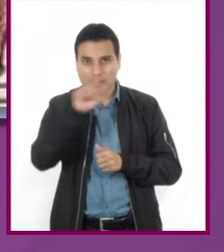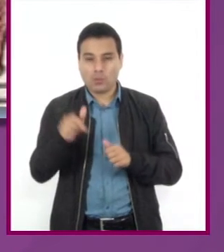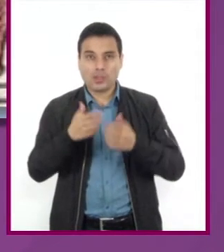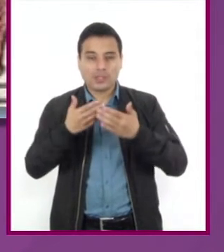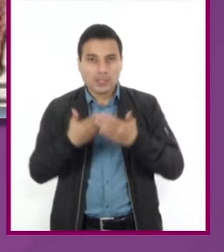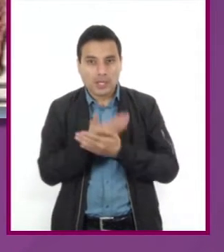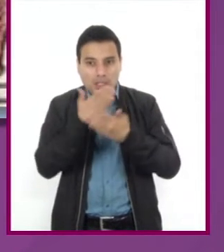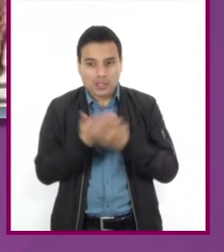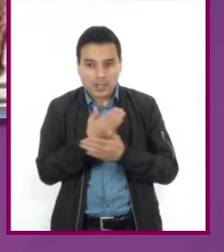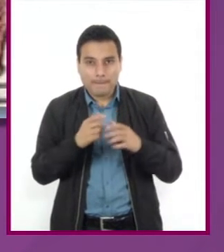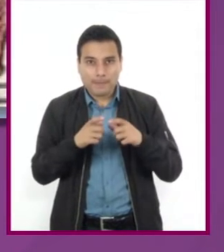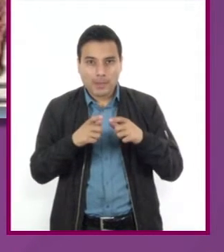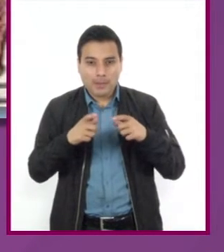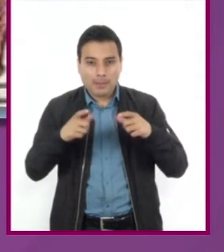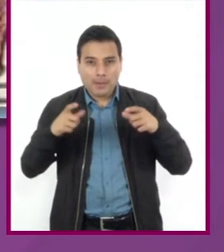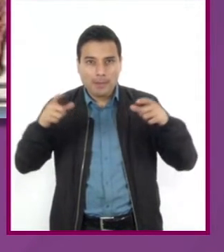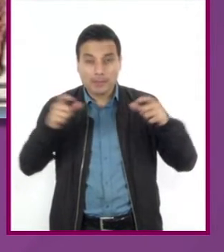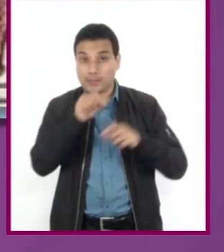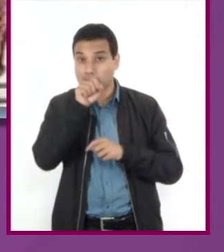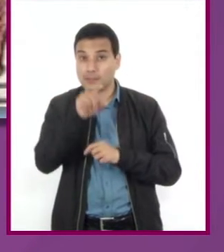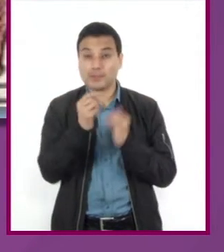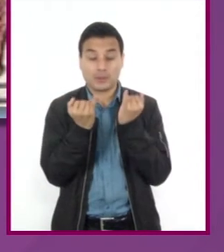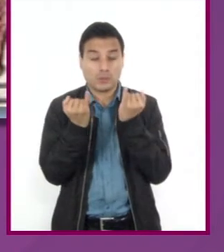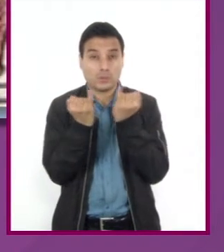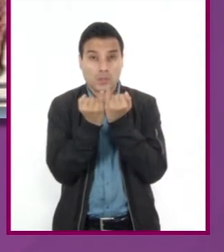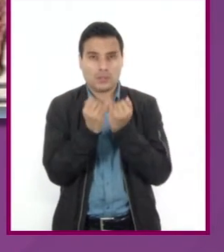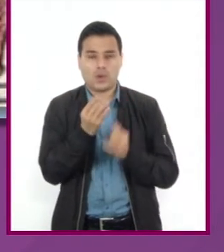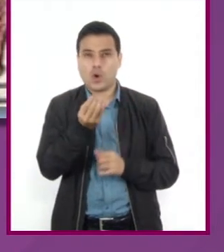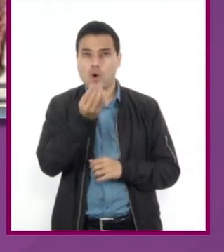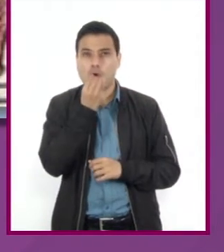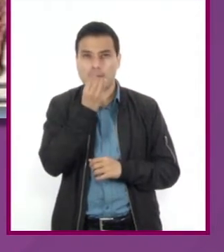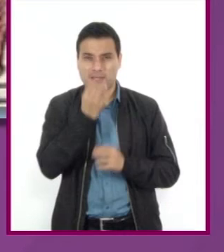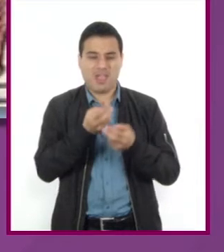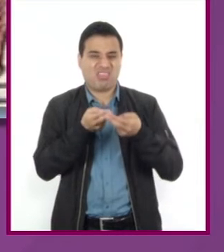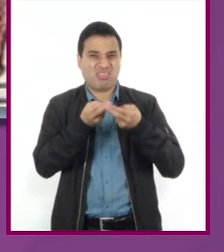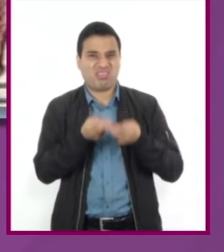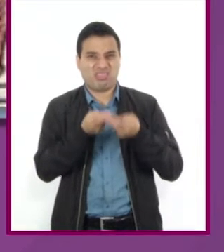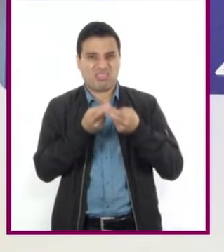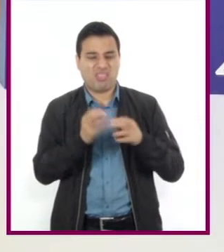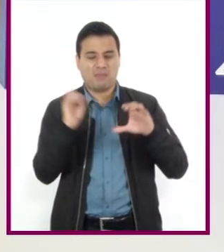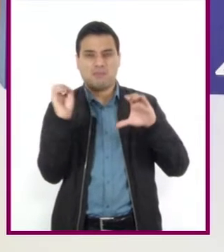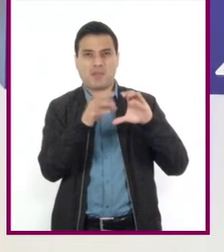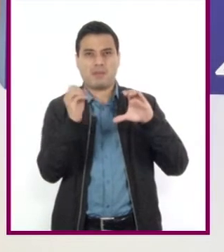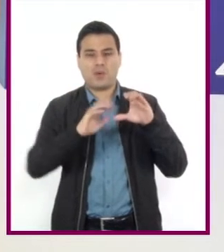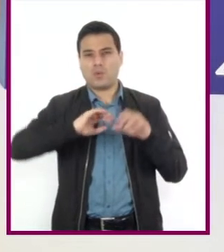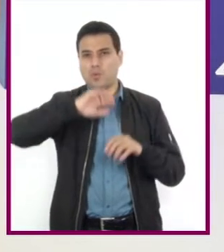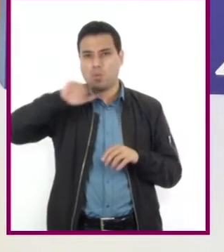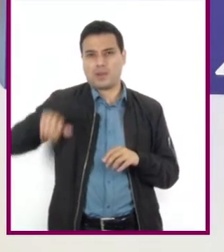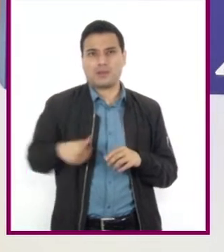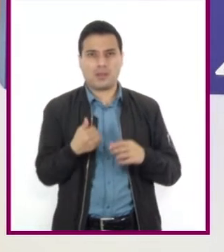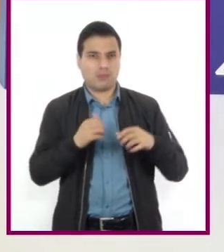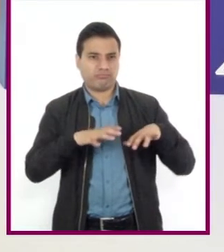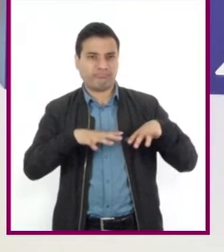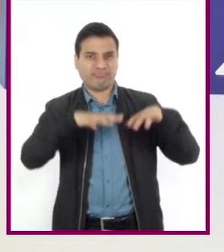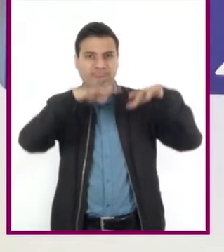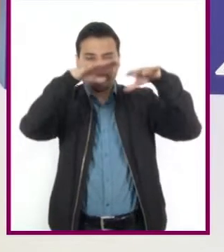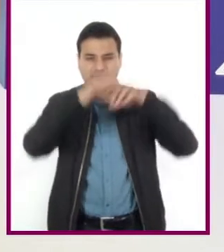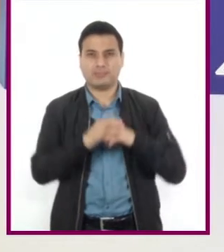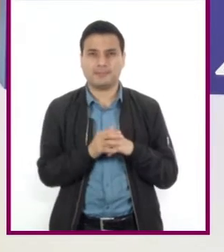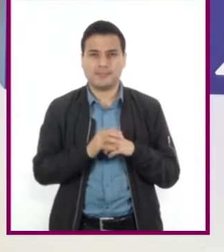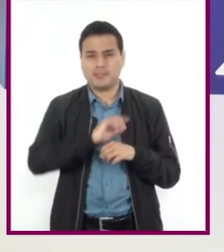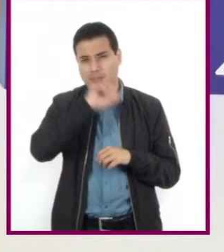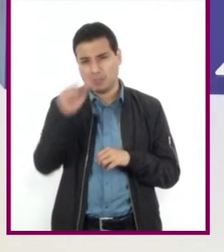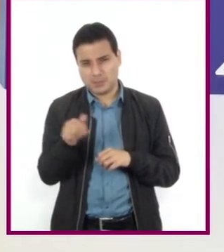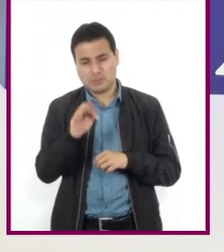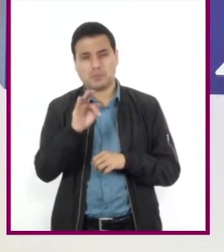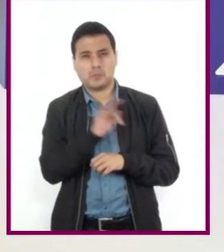vez, tuvieron la posibilidad de contar con un excedente alimenticio, mismo que podían almacenar para darle diferentes usos, como el